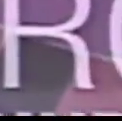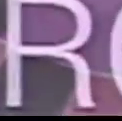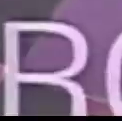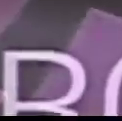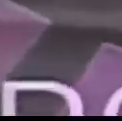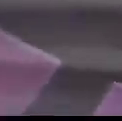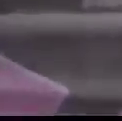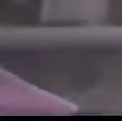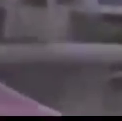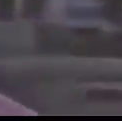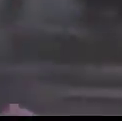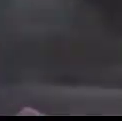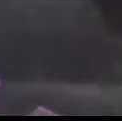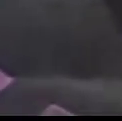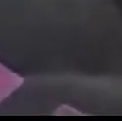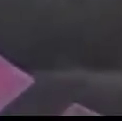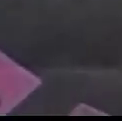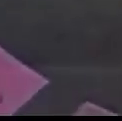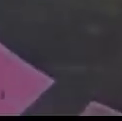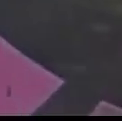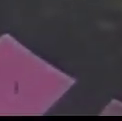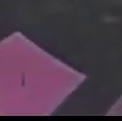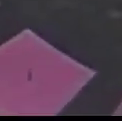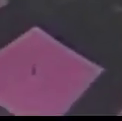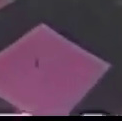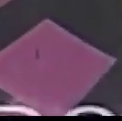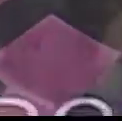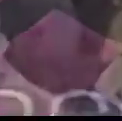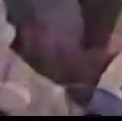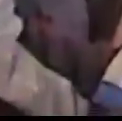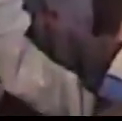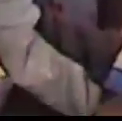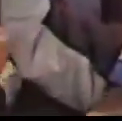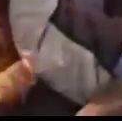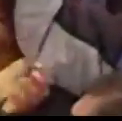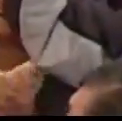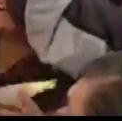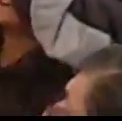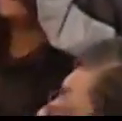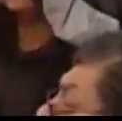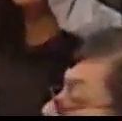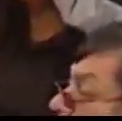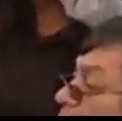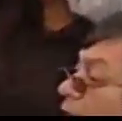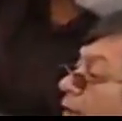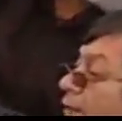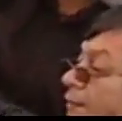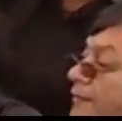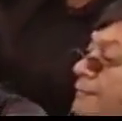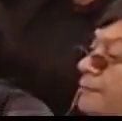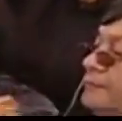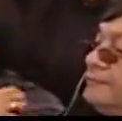viva Tulcán! ¡Que viva el Carchi! Y hasta la victoria siempre, compatriotas. La patria ya es de todos.